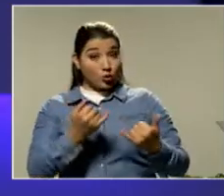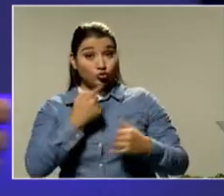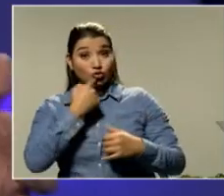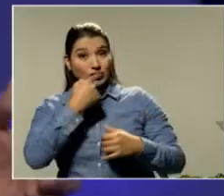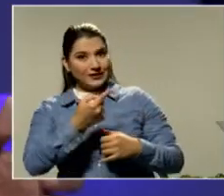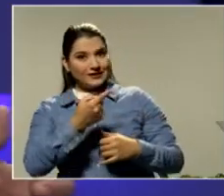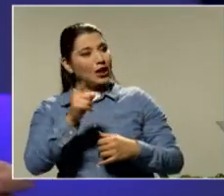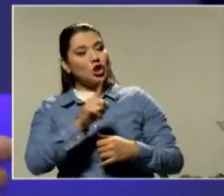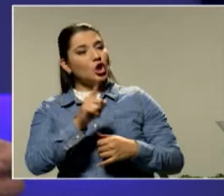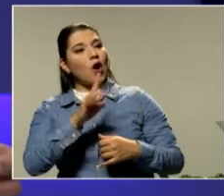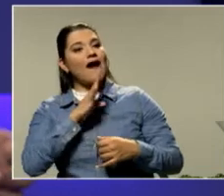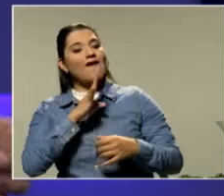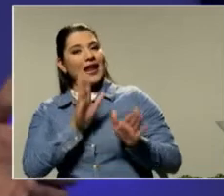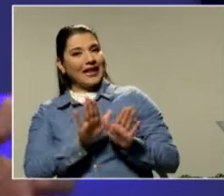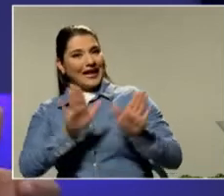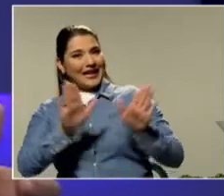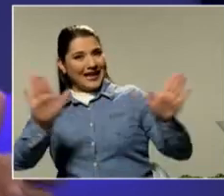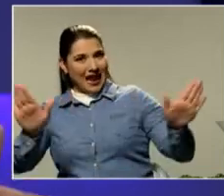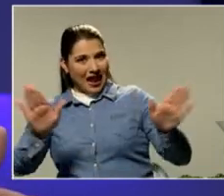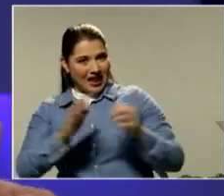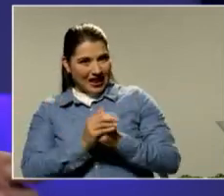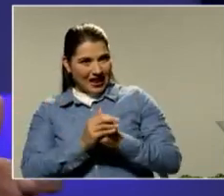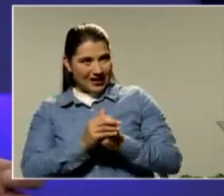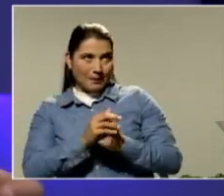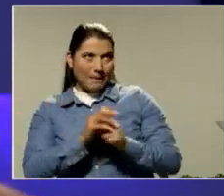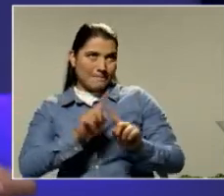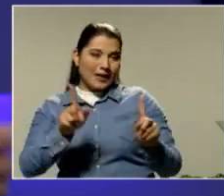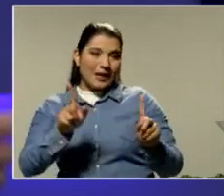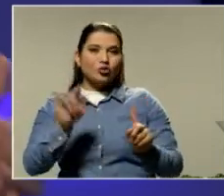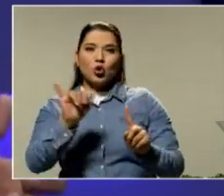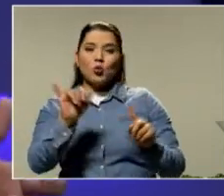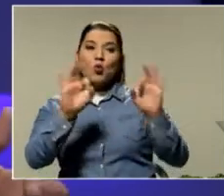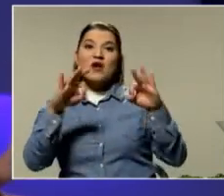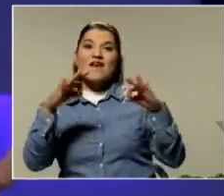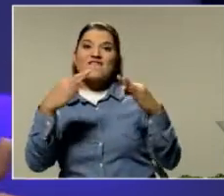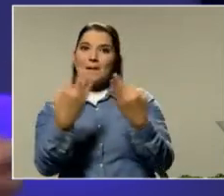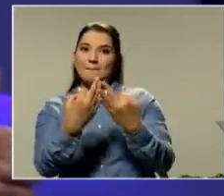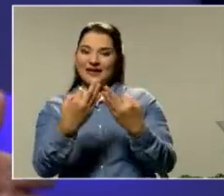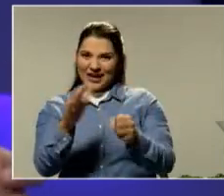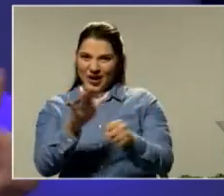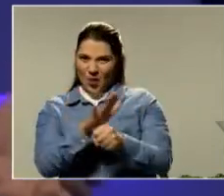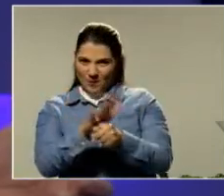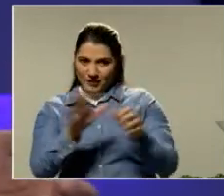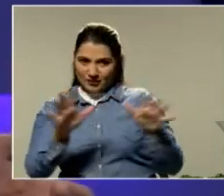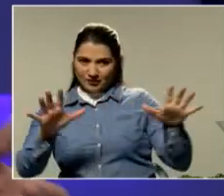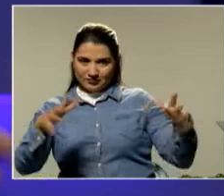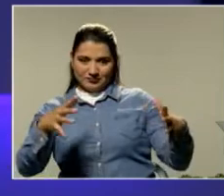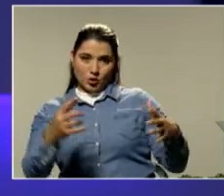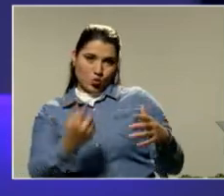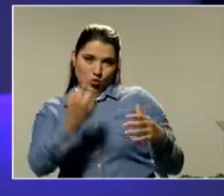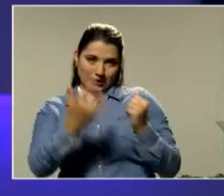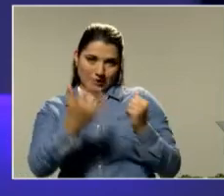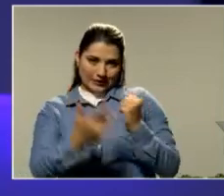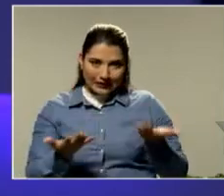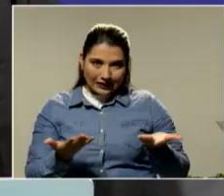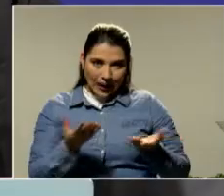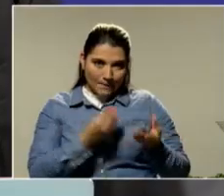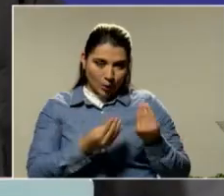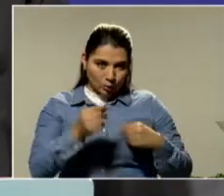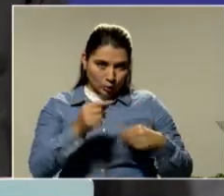hablarse de los plaguicidas, pero es una familia entera, es una técnica. entera, sí. Y digamos...